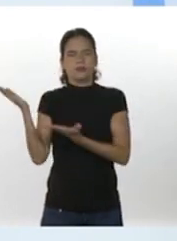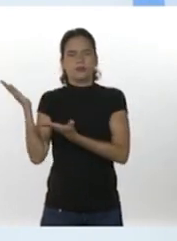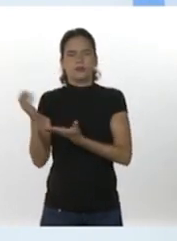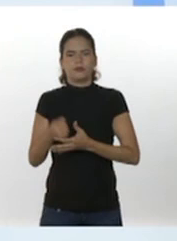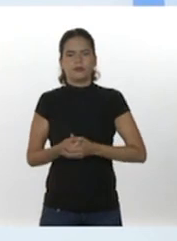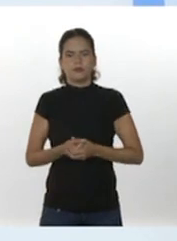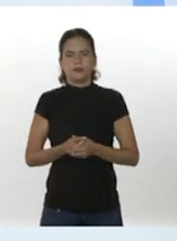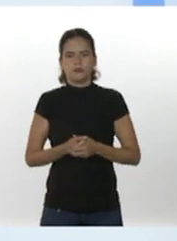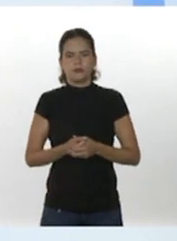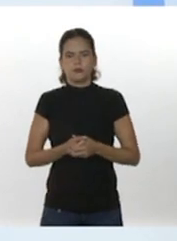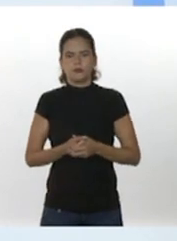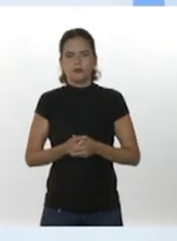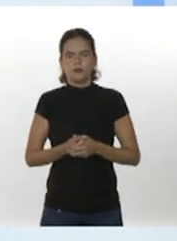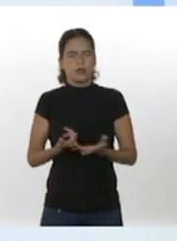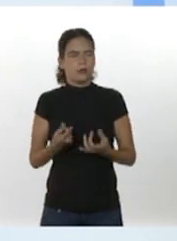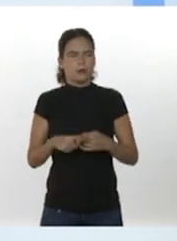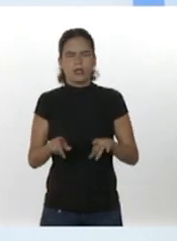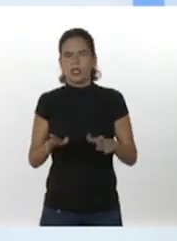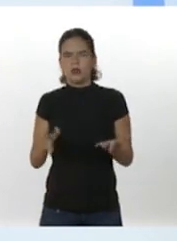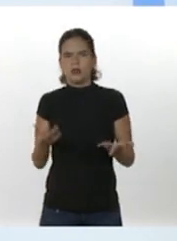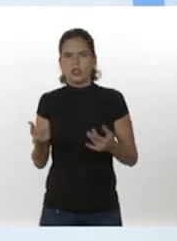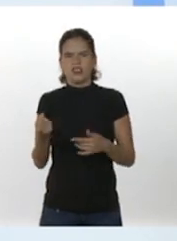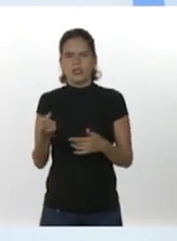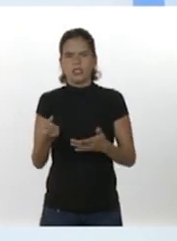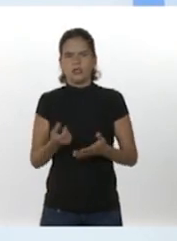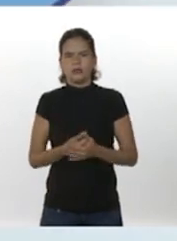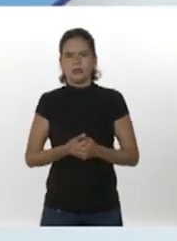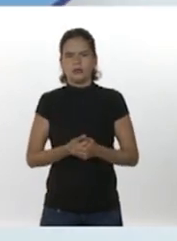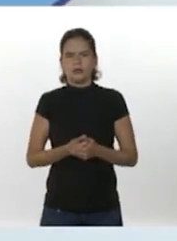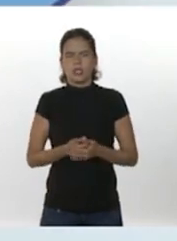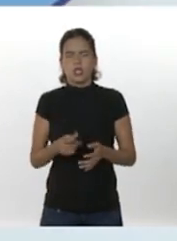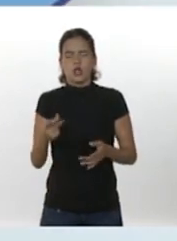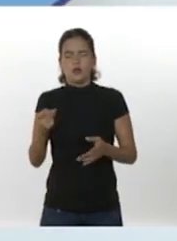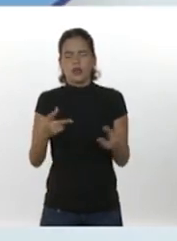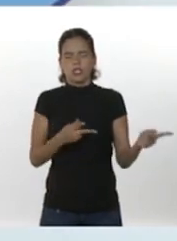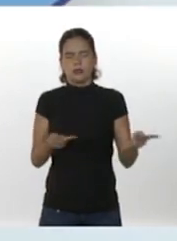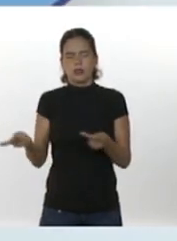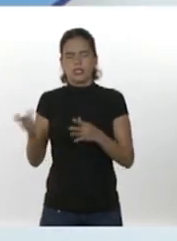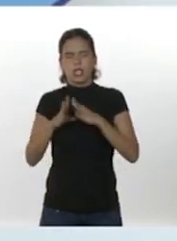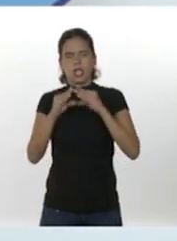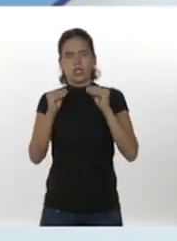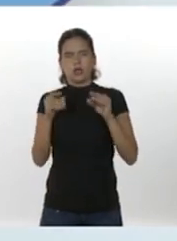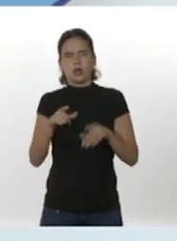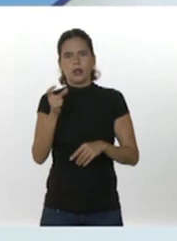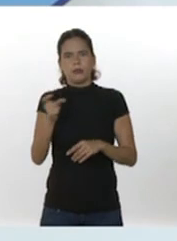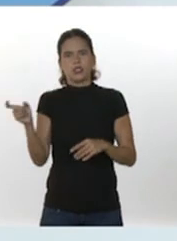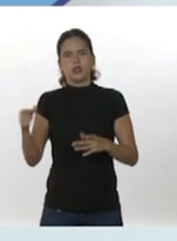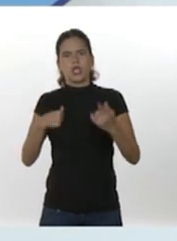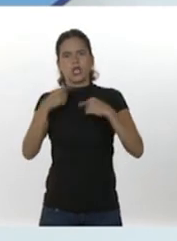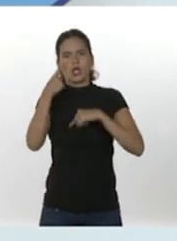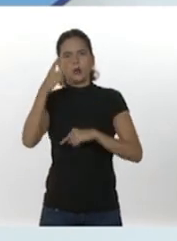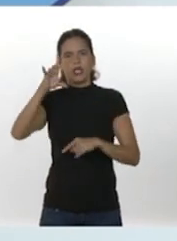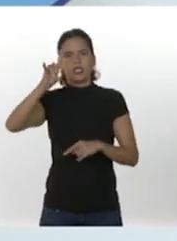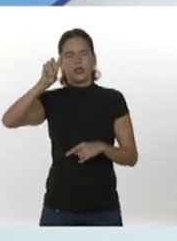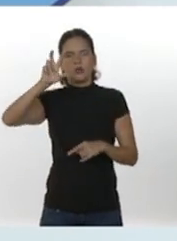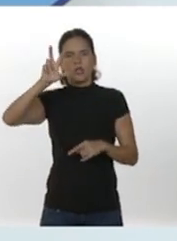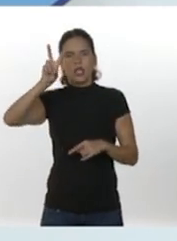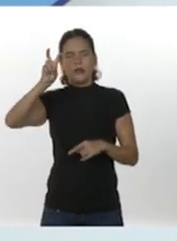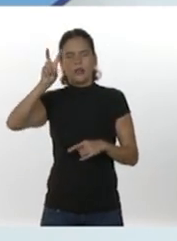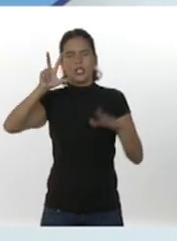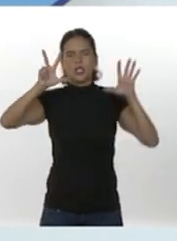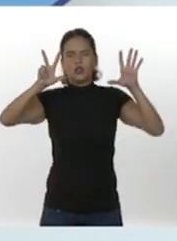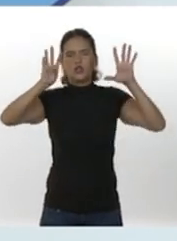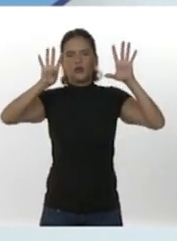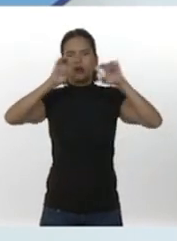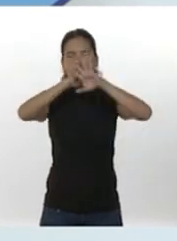Vive TV Oficial. Pero, ¿qué más nos falta, Minangeli? Nos falta invitar a todo nuestro público a que nos sintonice de lunes a viernes de 8 a